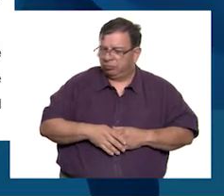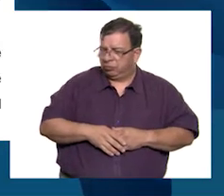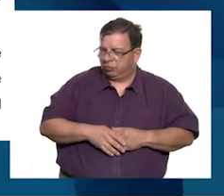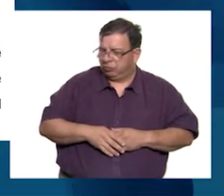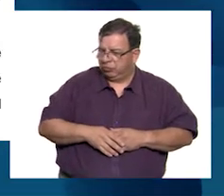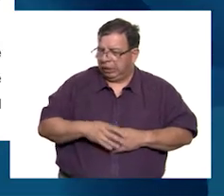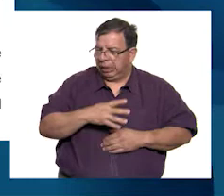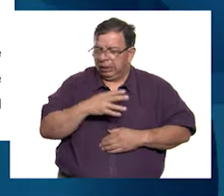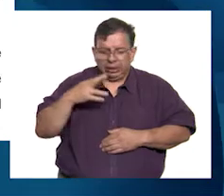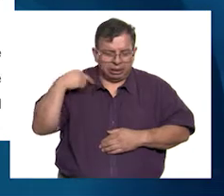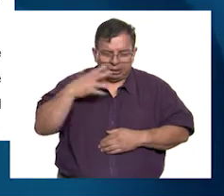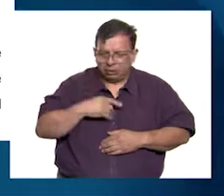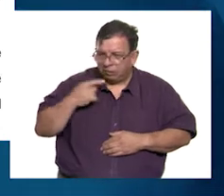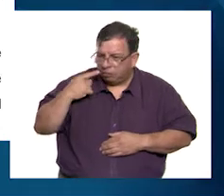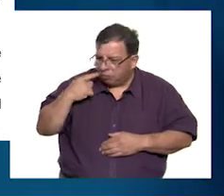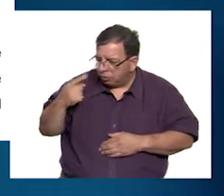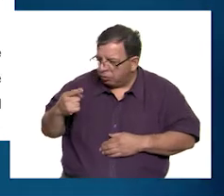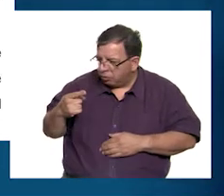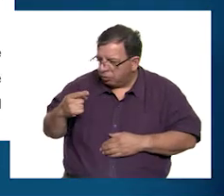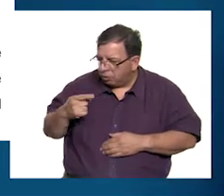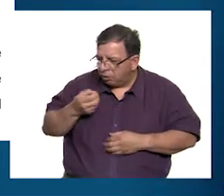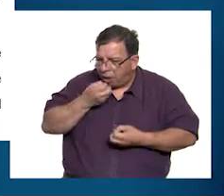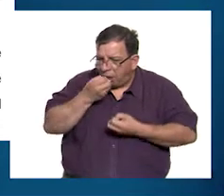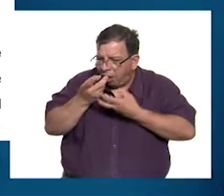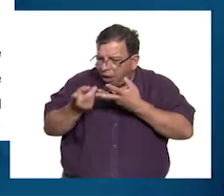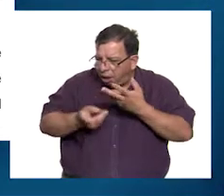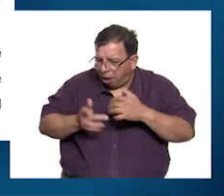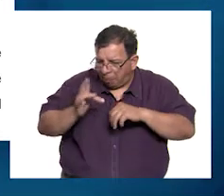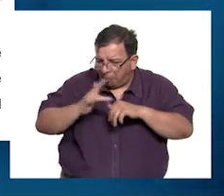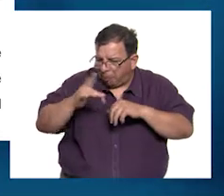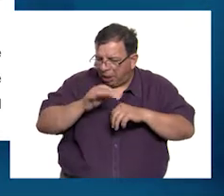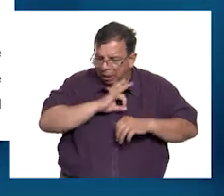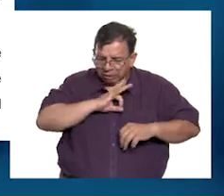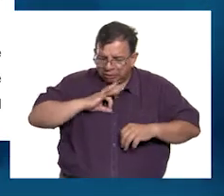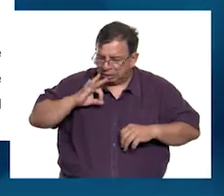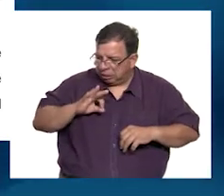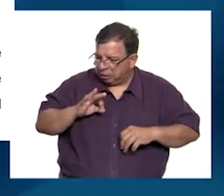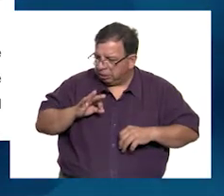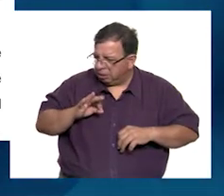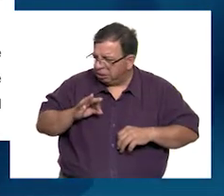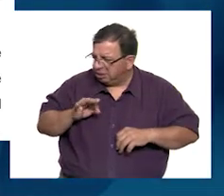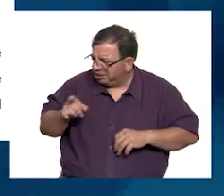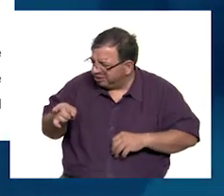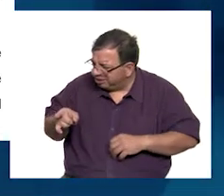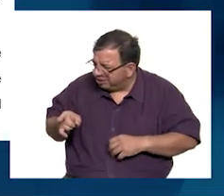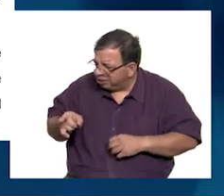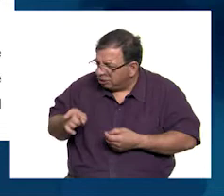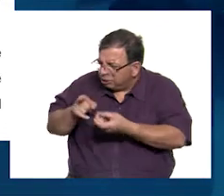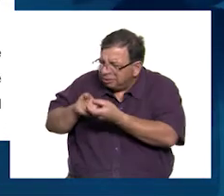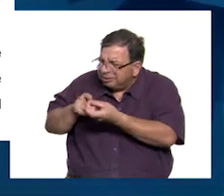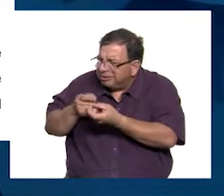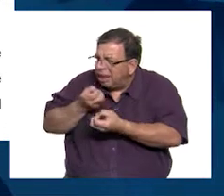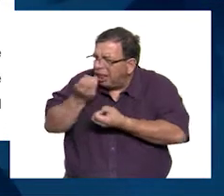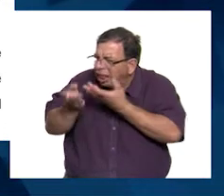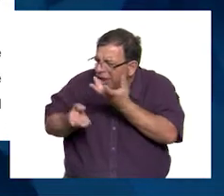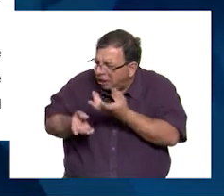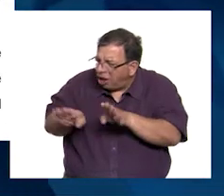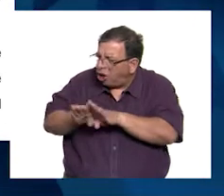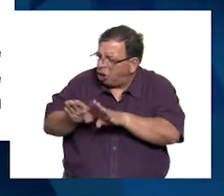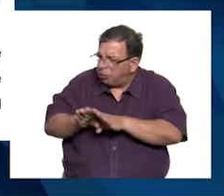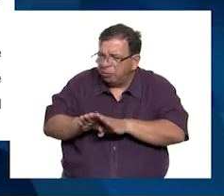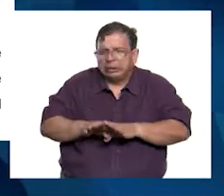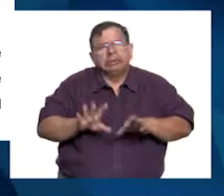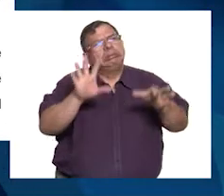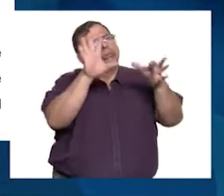de su boca 5 o 6 perlas y otros tantos diamantes, le rogó que le dijera de dónde venía aquello. Ella le